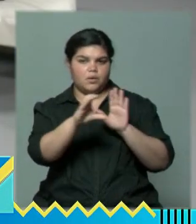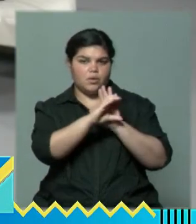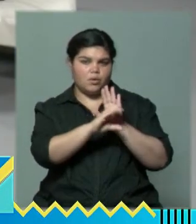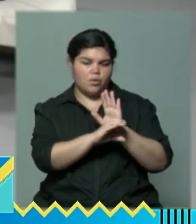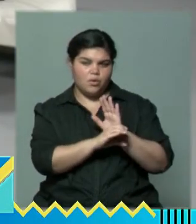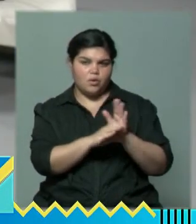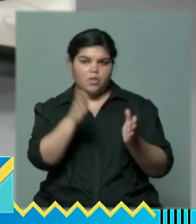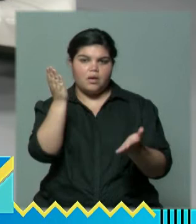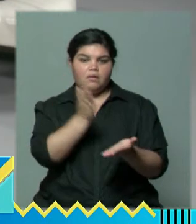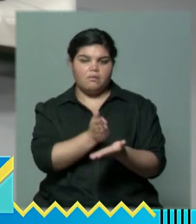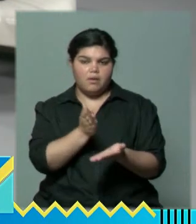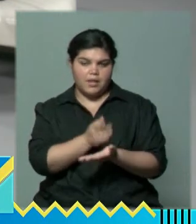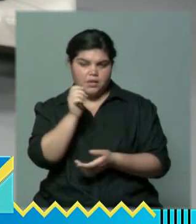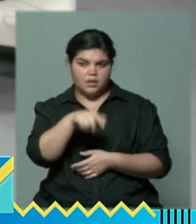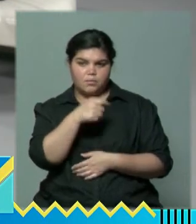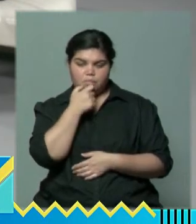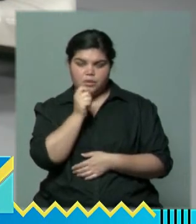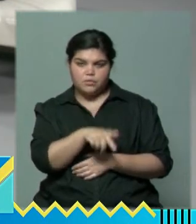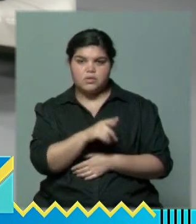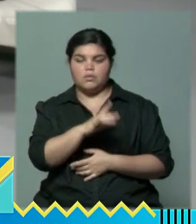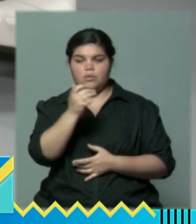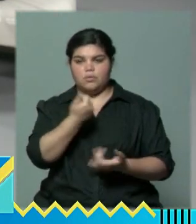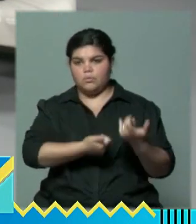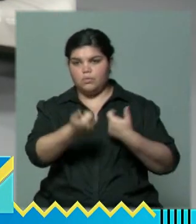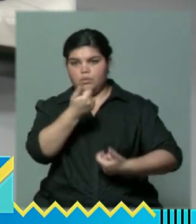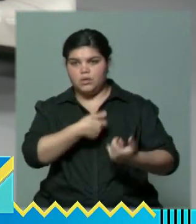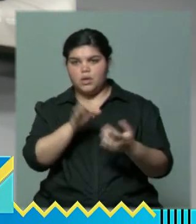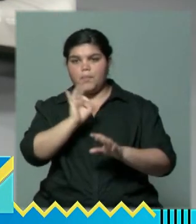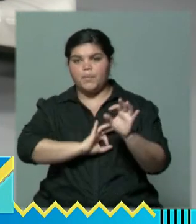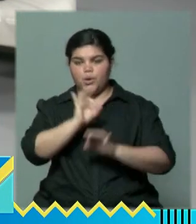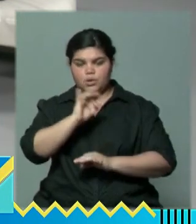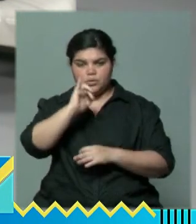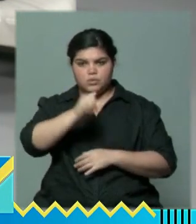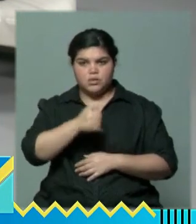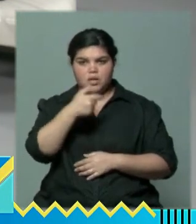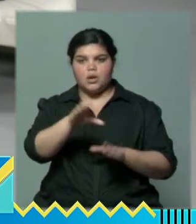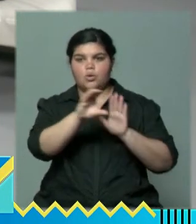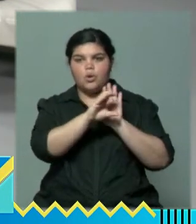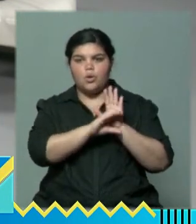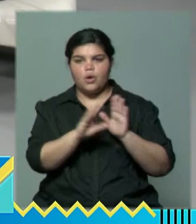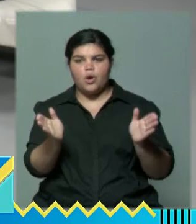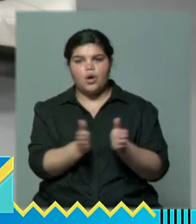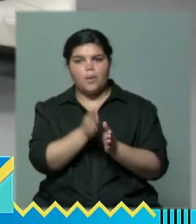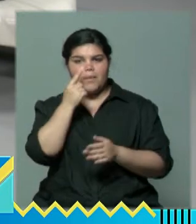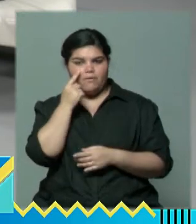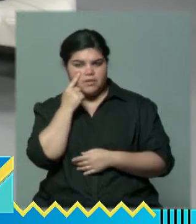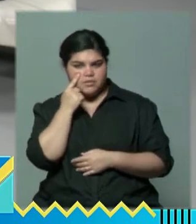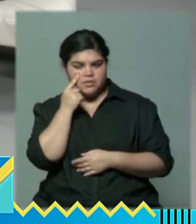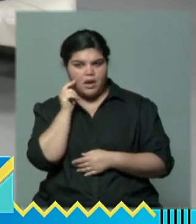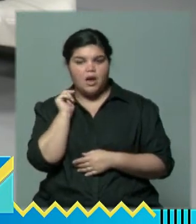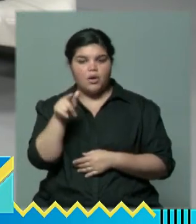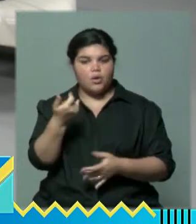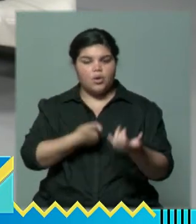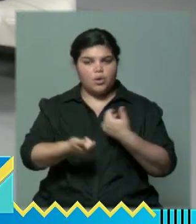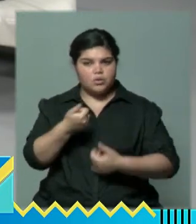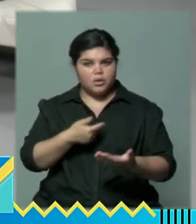Mendoza, vos justamente planteabas o tenías un proyecto que tiene que ver con un código de convivencia. ¿Nos puedes contar un poco sobre esto para